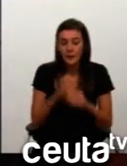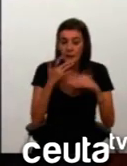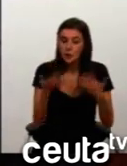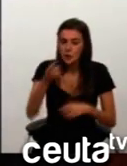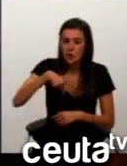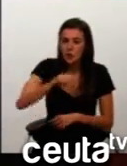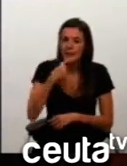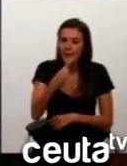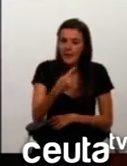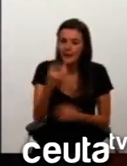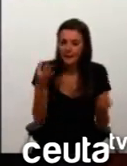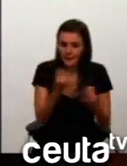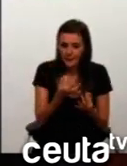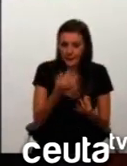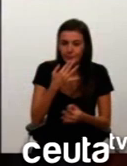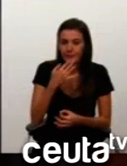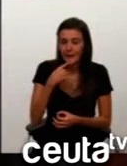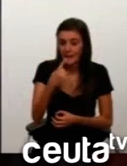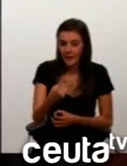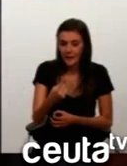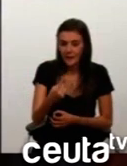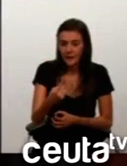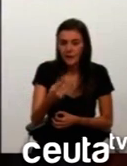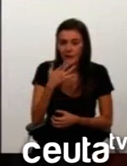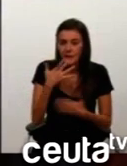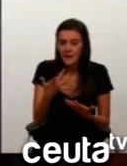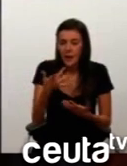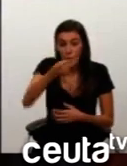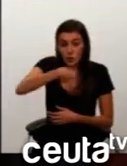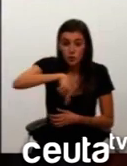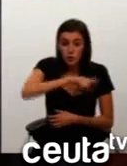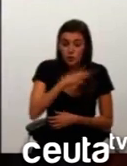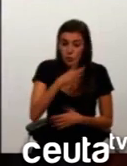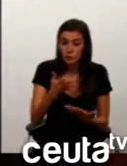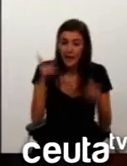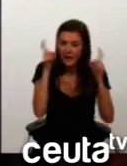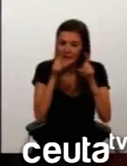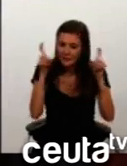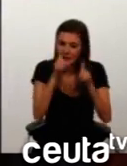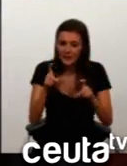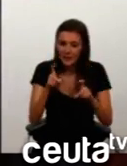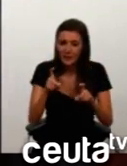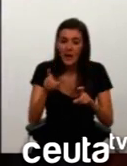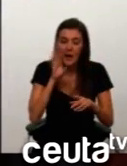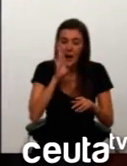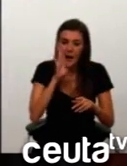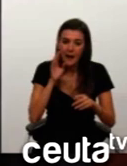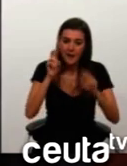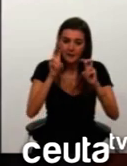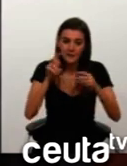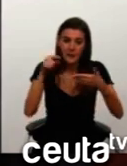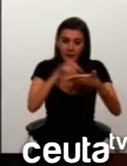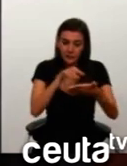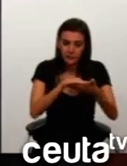Lo que queremos decir nosotros es que han intentado ustedes, como decía, alargar esto hasta el